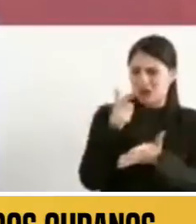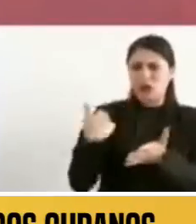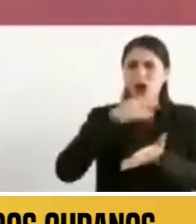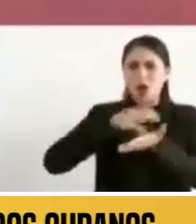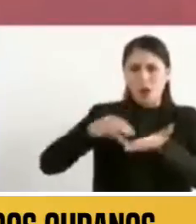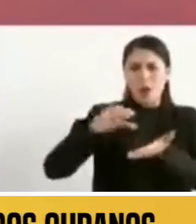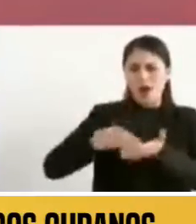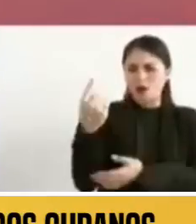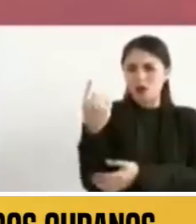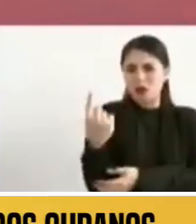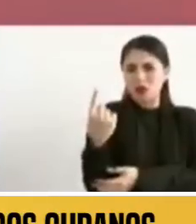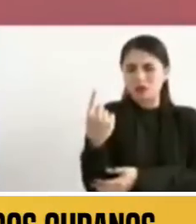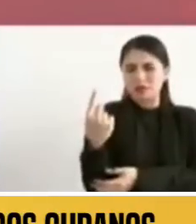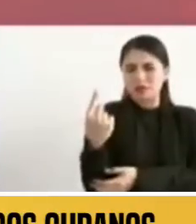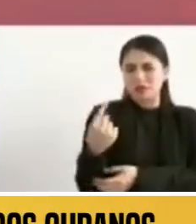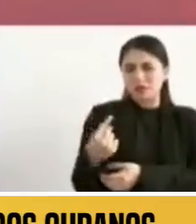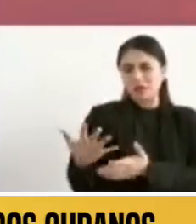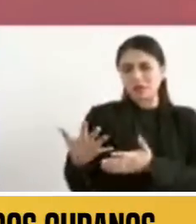comprar una.